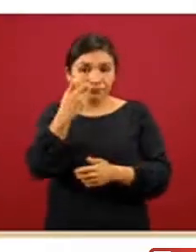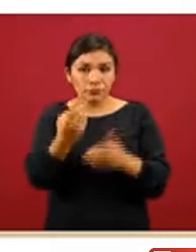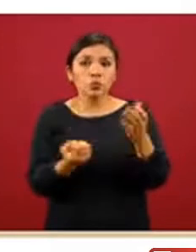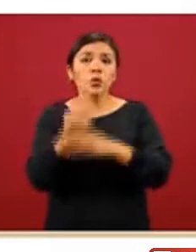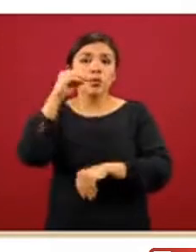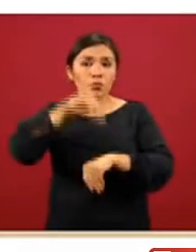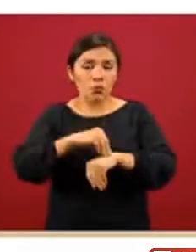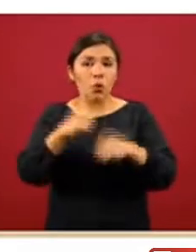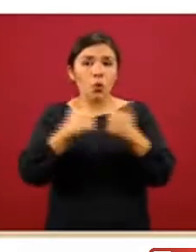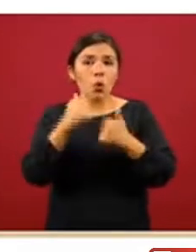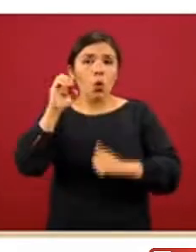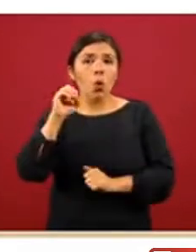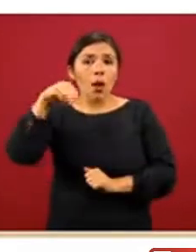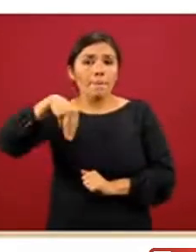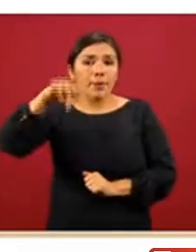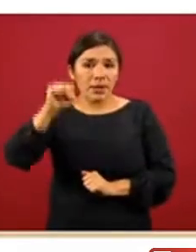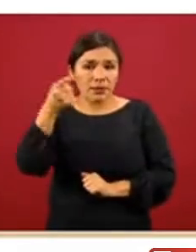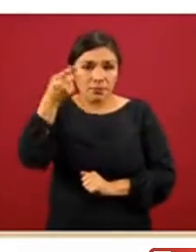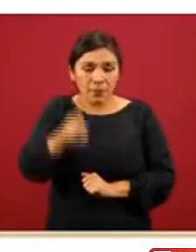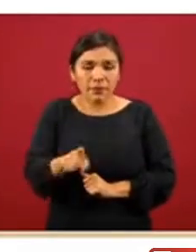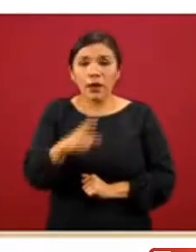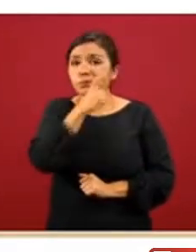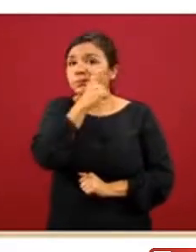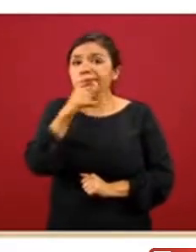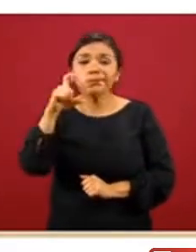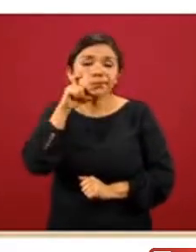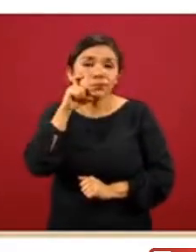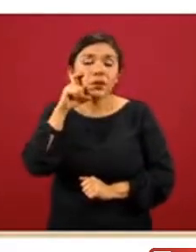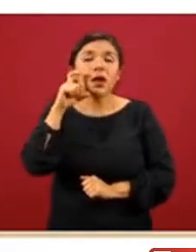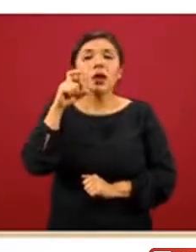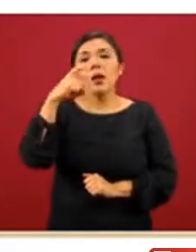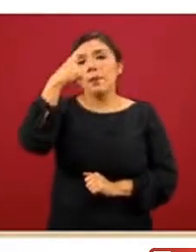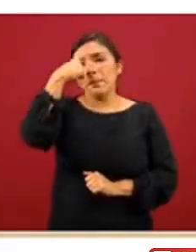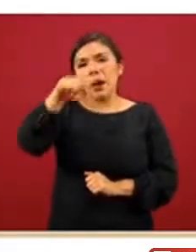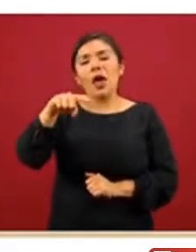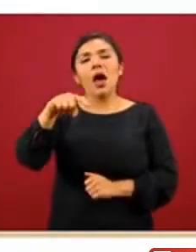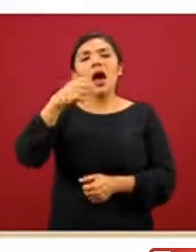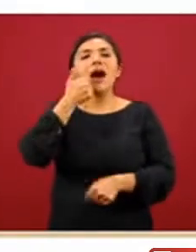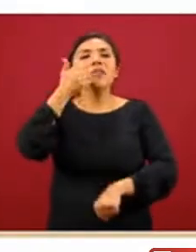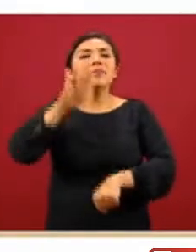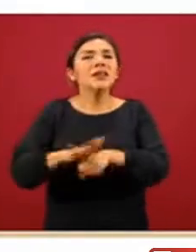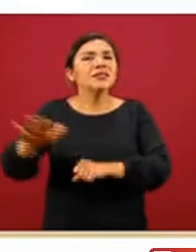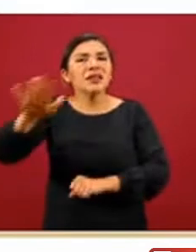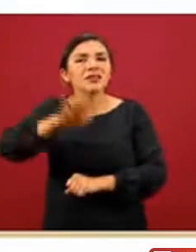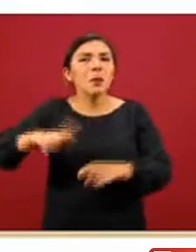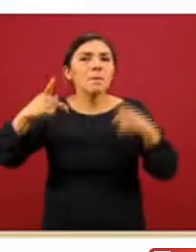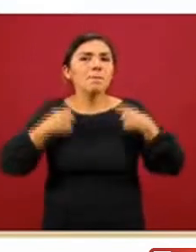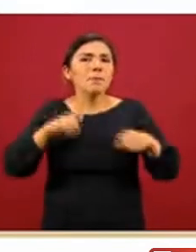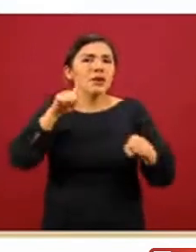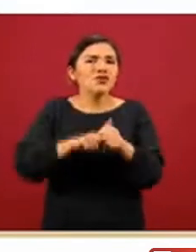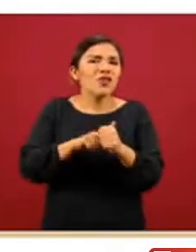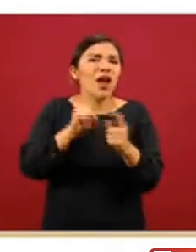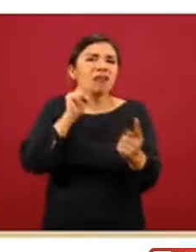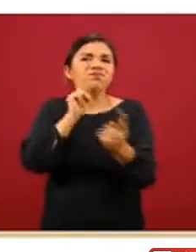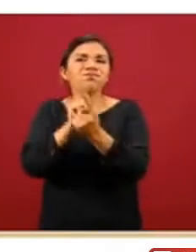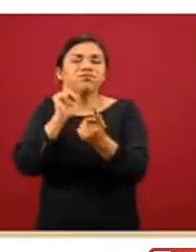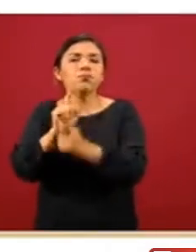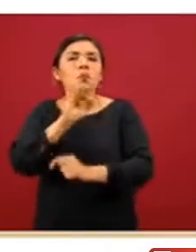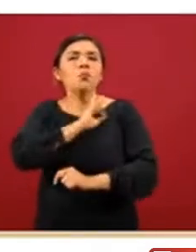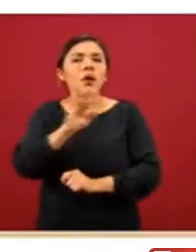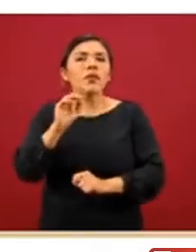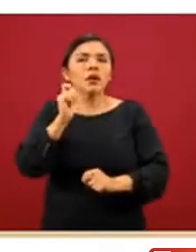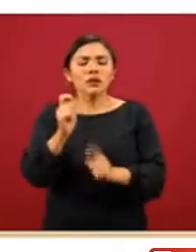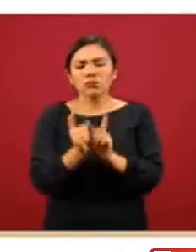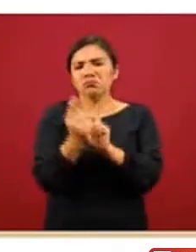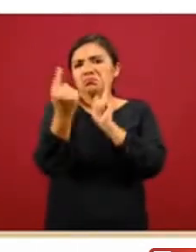de la Organización Mundial de la Salud. La mascarilla quirúrgica en áreas administrativas que pueden guardar una